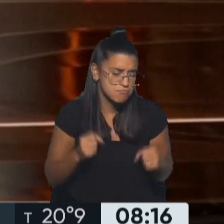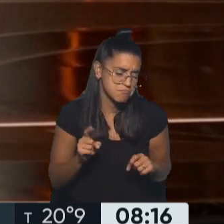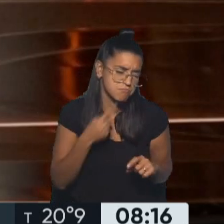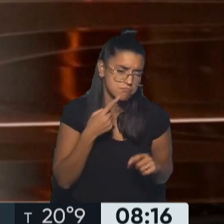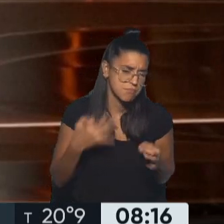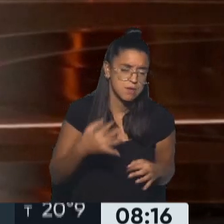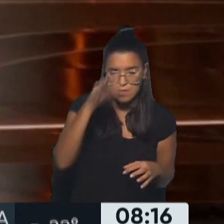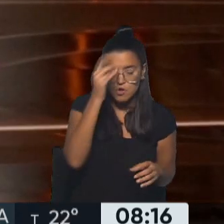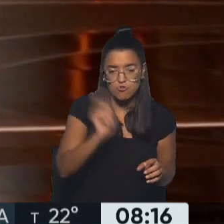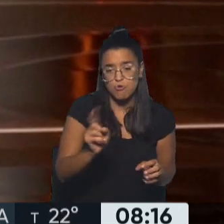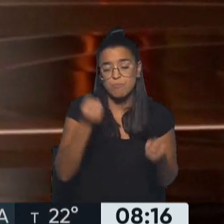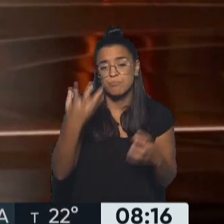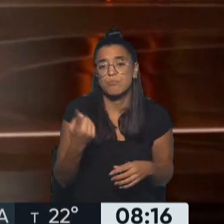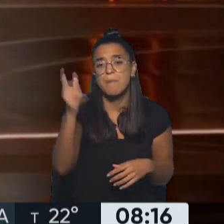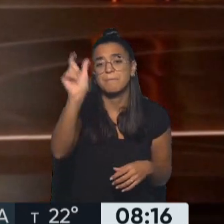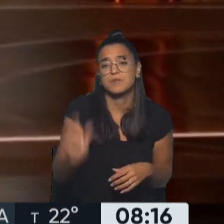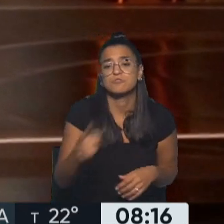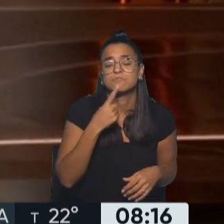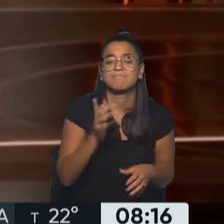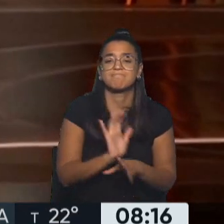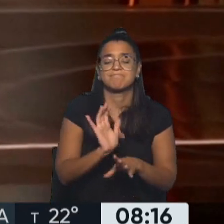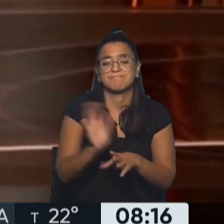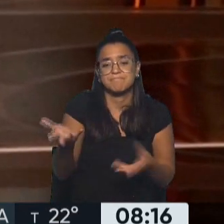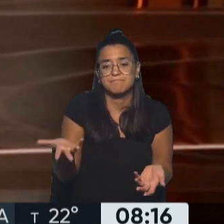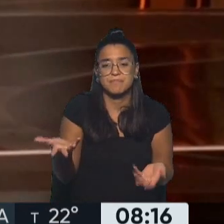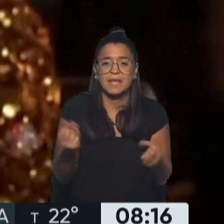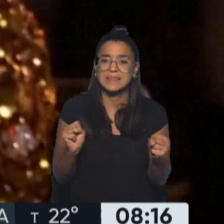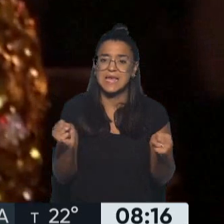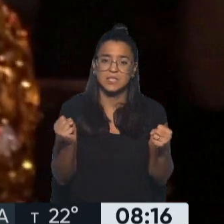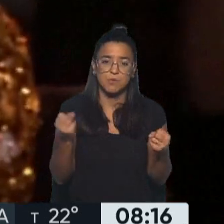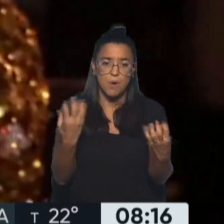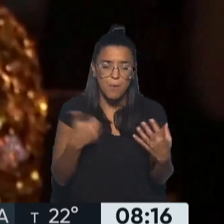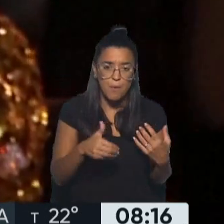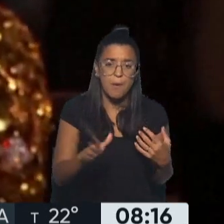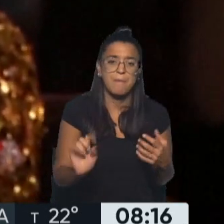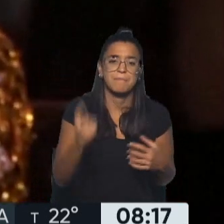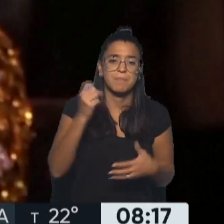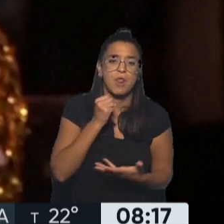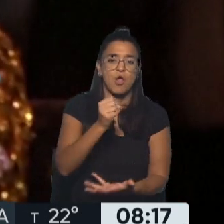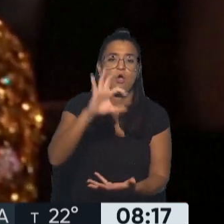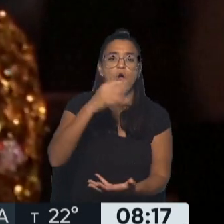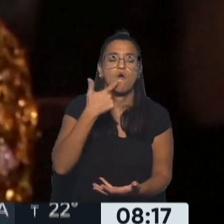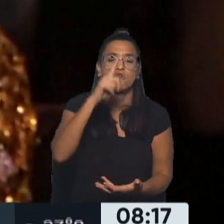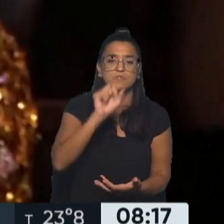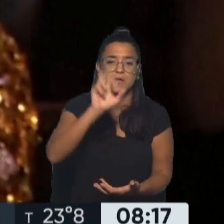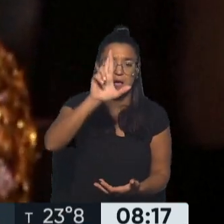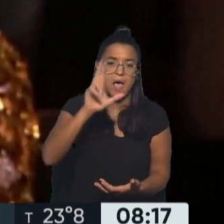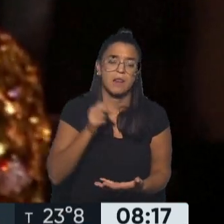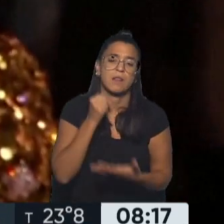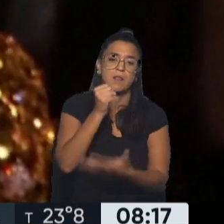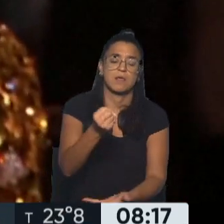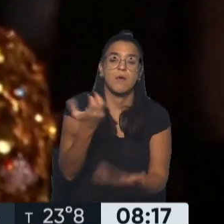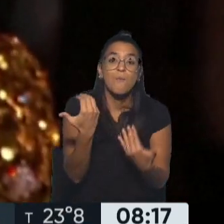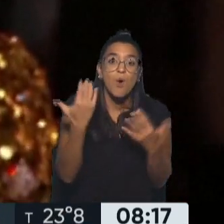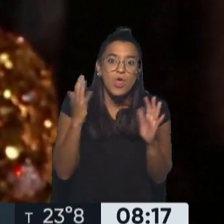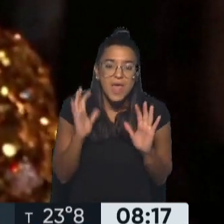guionado. Esto pasó porque alguien estaba seguramente muy tenso porque iba a recibir su primer Oscar después de tantas nominaciones, o por lo menos existía